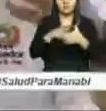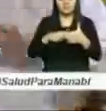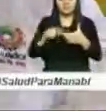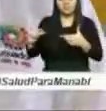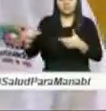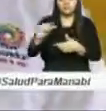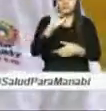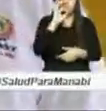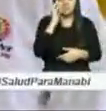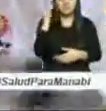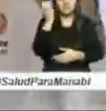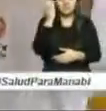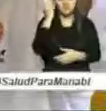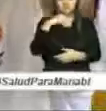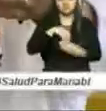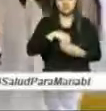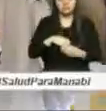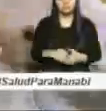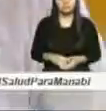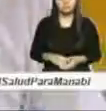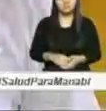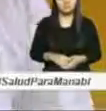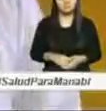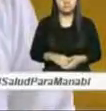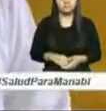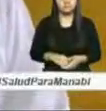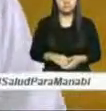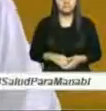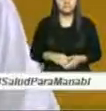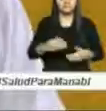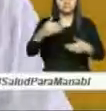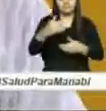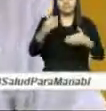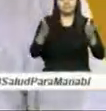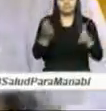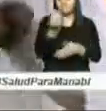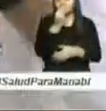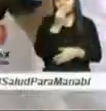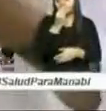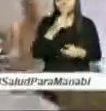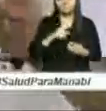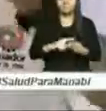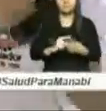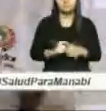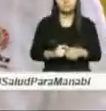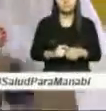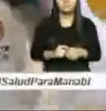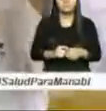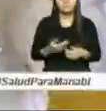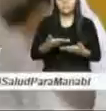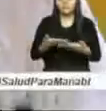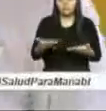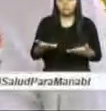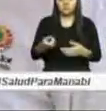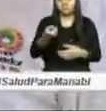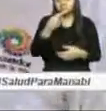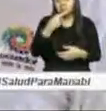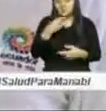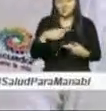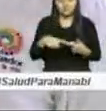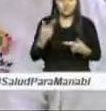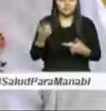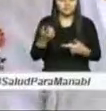lo inmediato, kit de alimentación, implementos, medicinas,